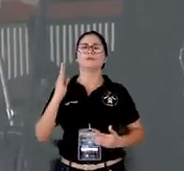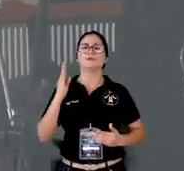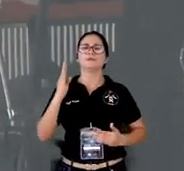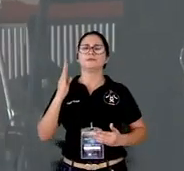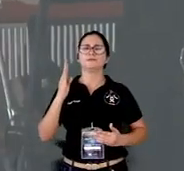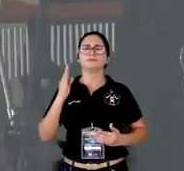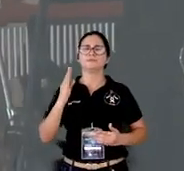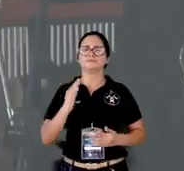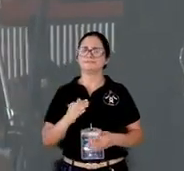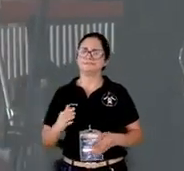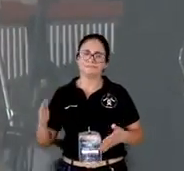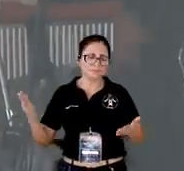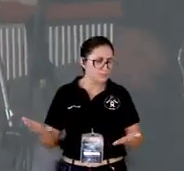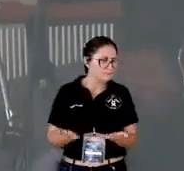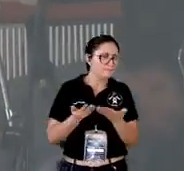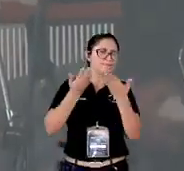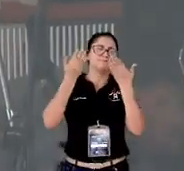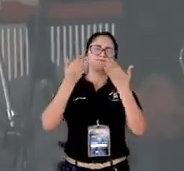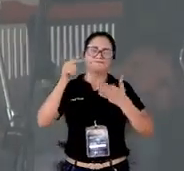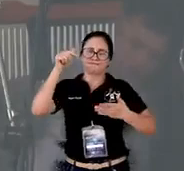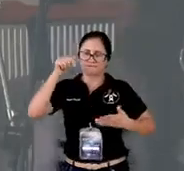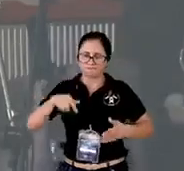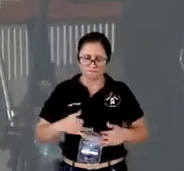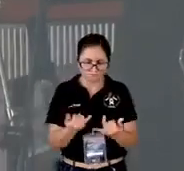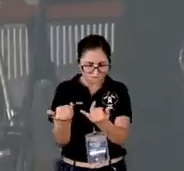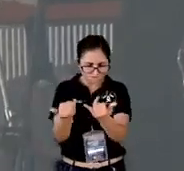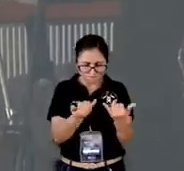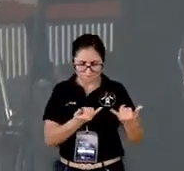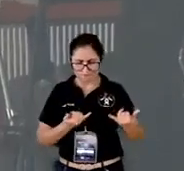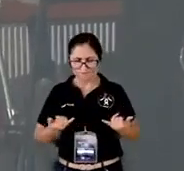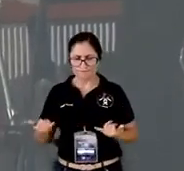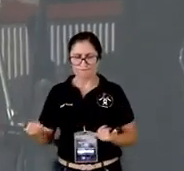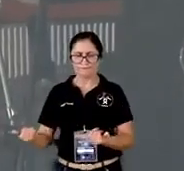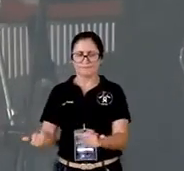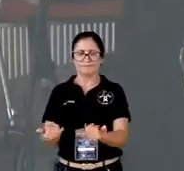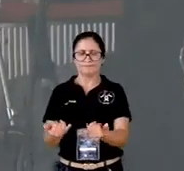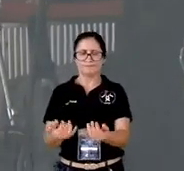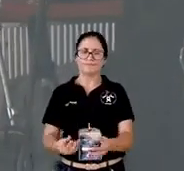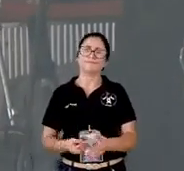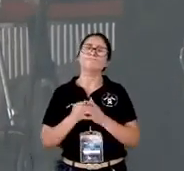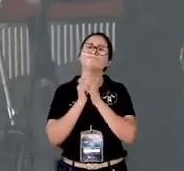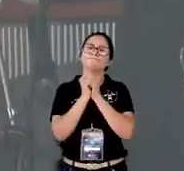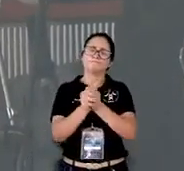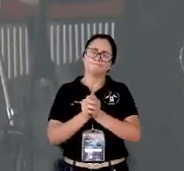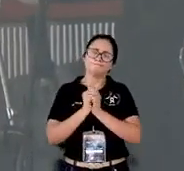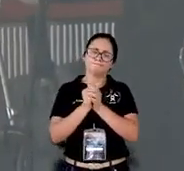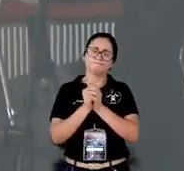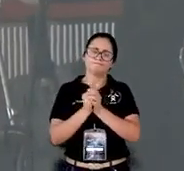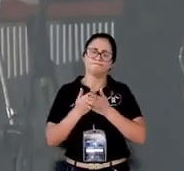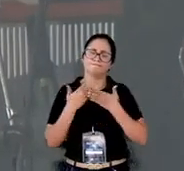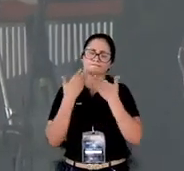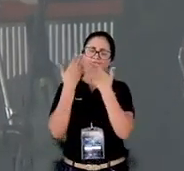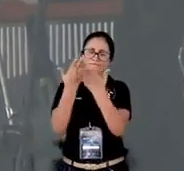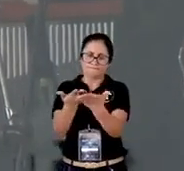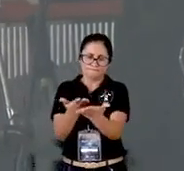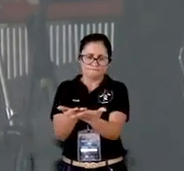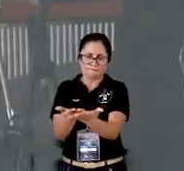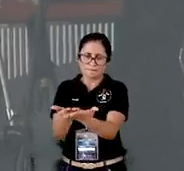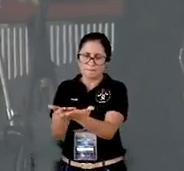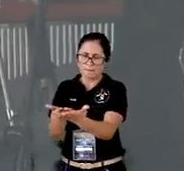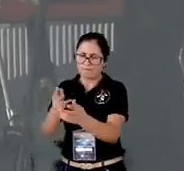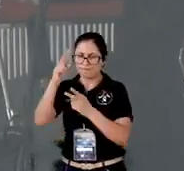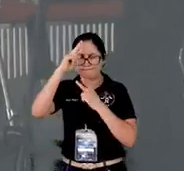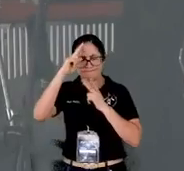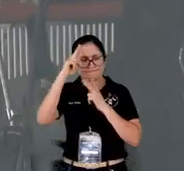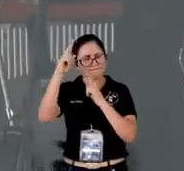una vez más, Señor Jesucristo, estamos en este lugar para brindarte, Cristo amado, toda la